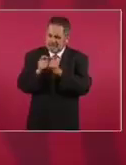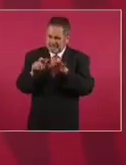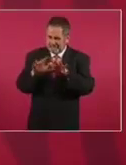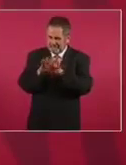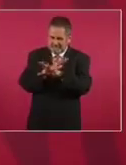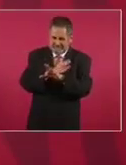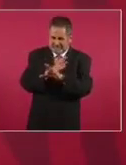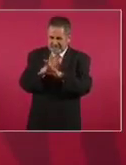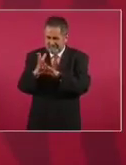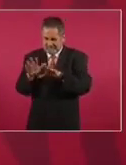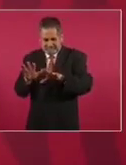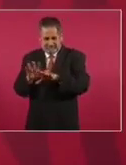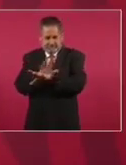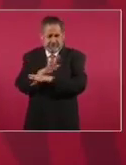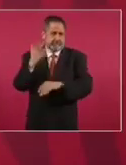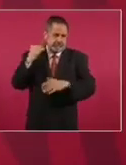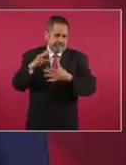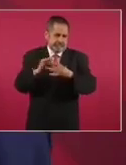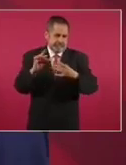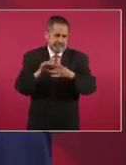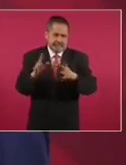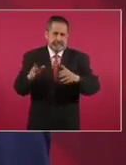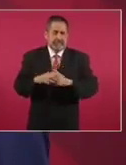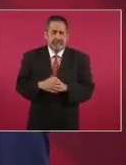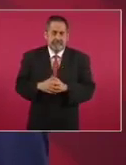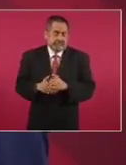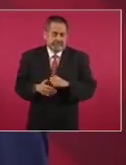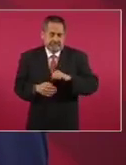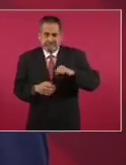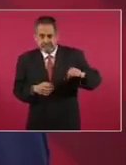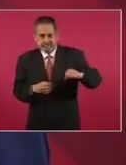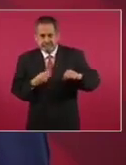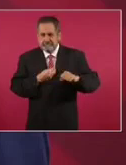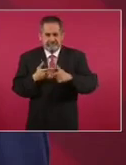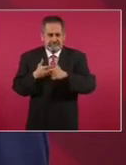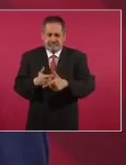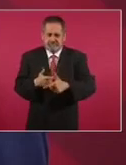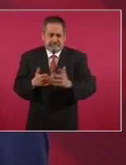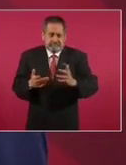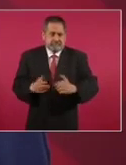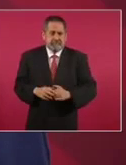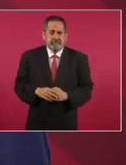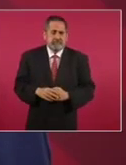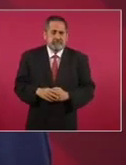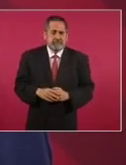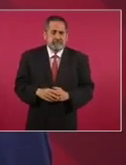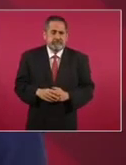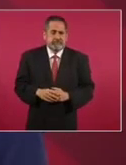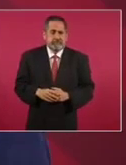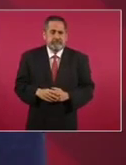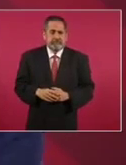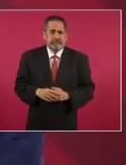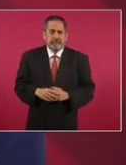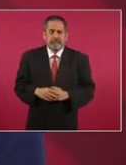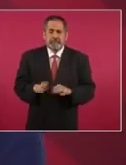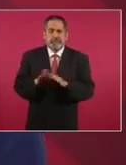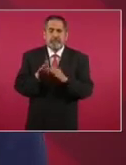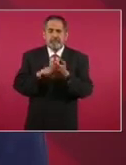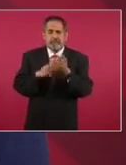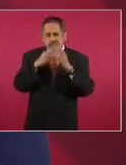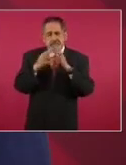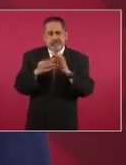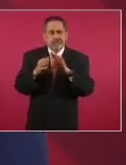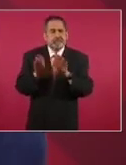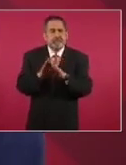como ya lo explique y esto pues afecta